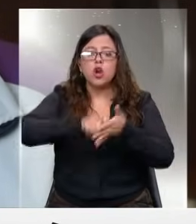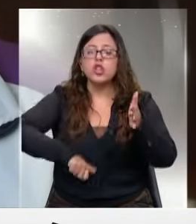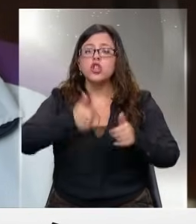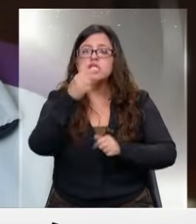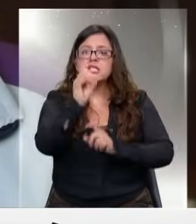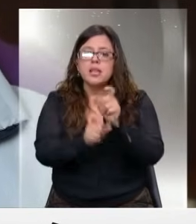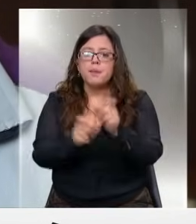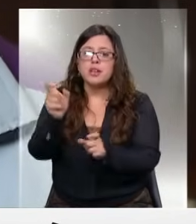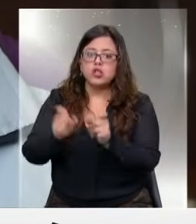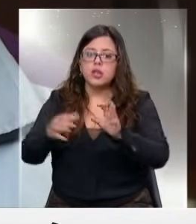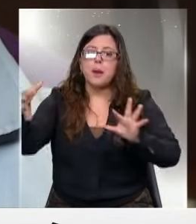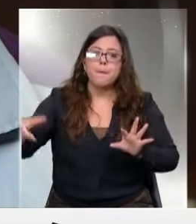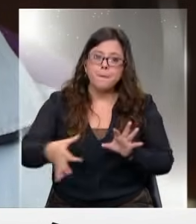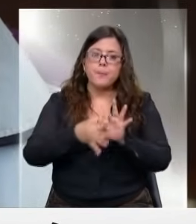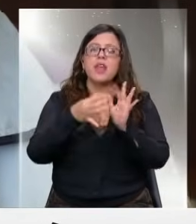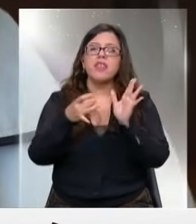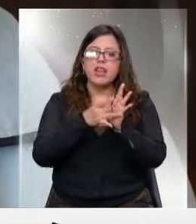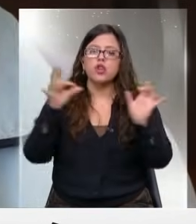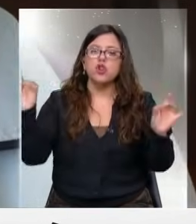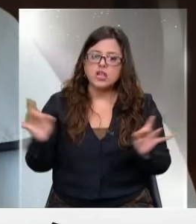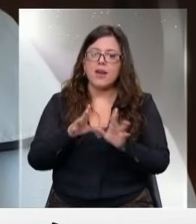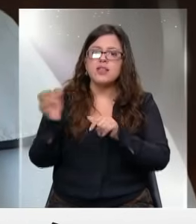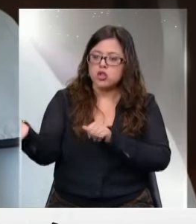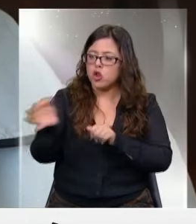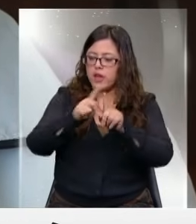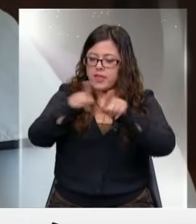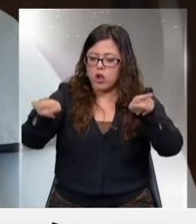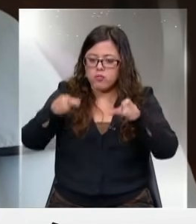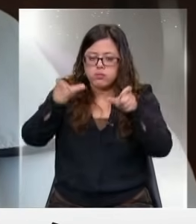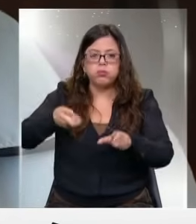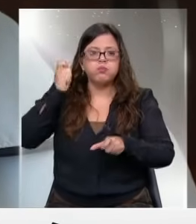personas vinculadas a delitos graves y así lo decretó la Contraloría.